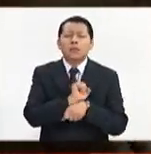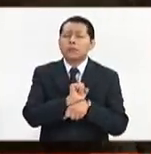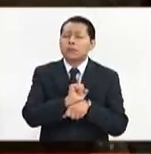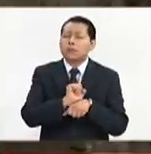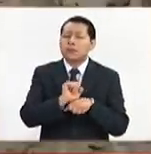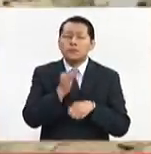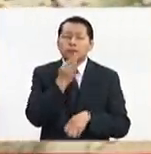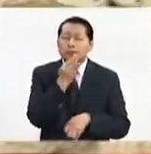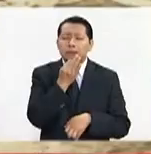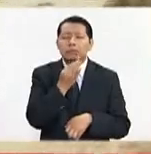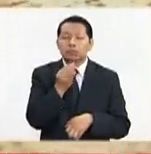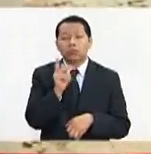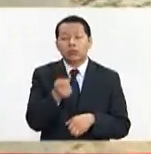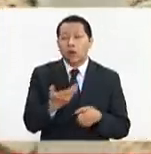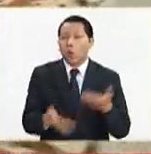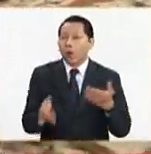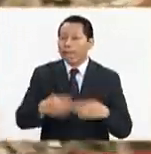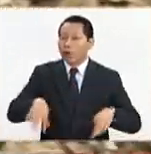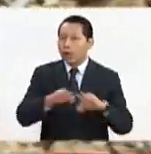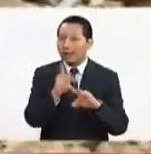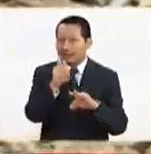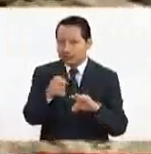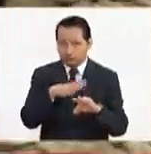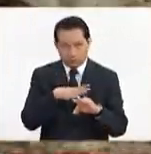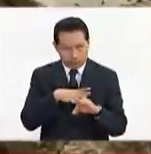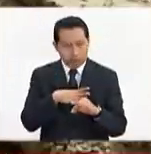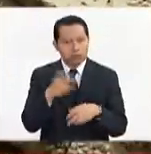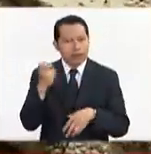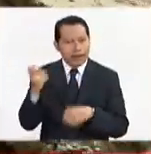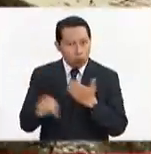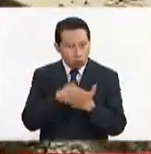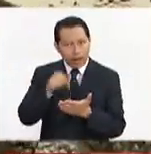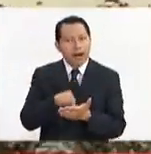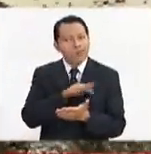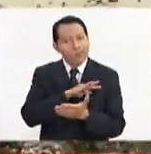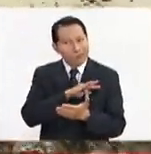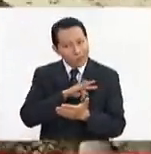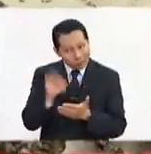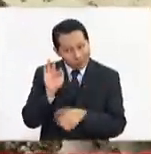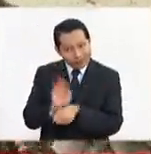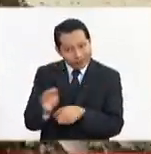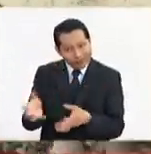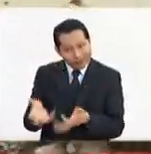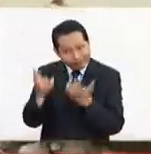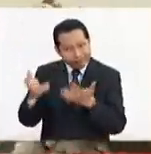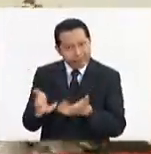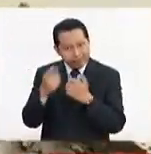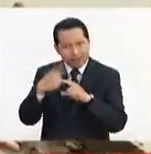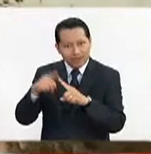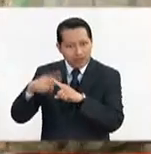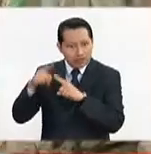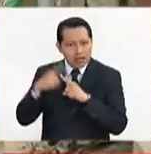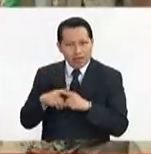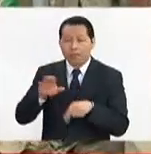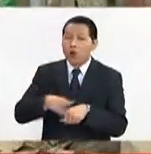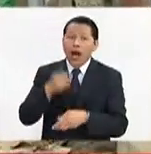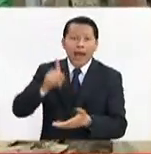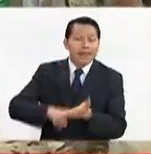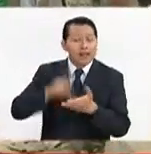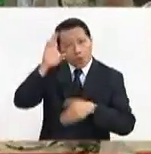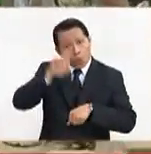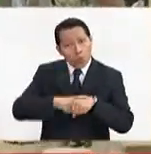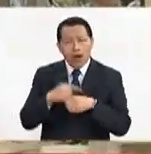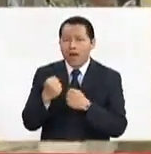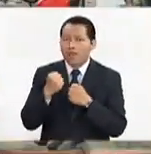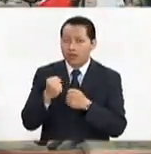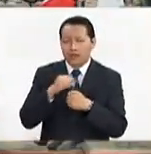para ellos lo importante es rescatar el tesoro que se encuentra bajo los escombros y no perder el patrimonio cultural de la